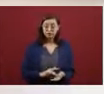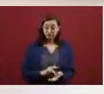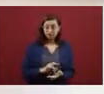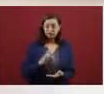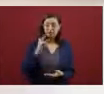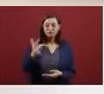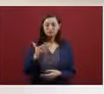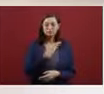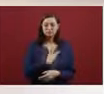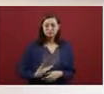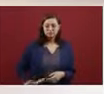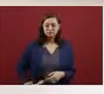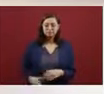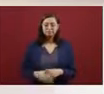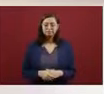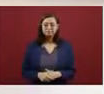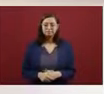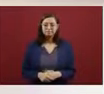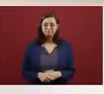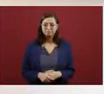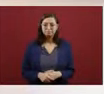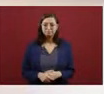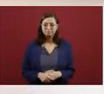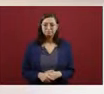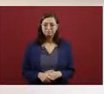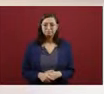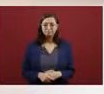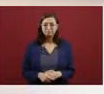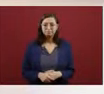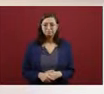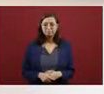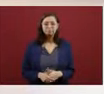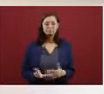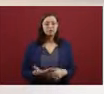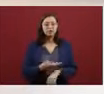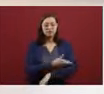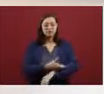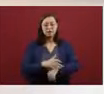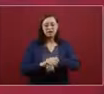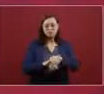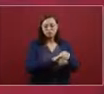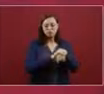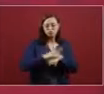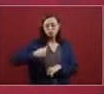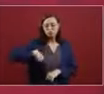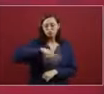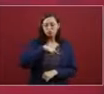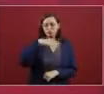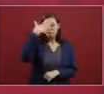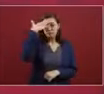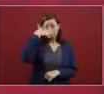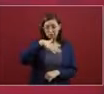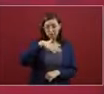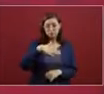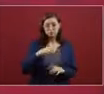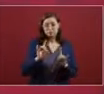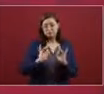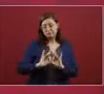Sabíamos la familia y algunos de sus amigos cercanos que de haber